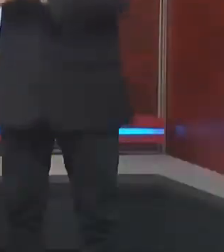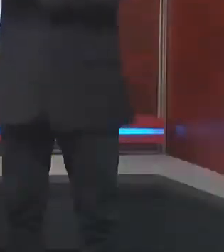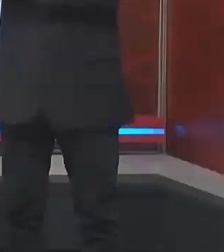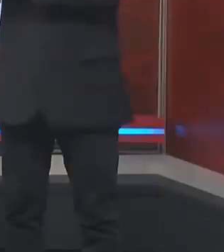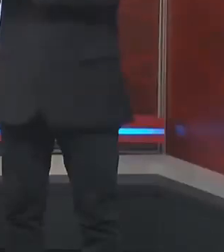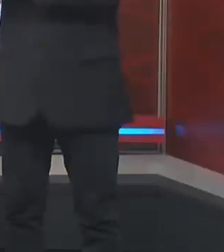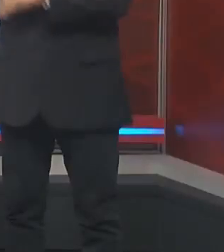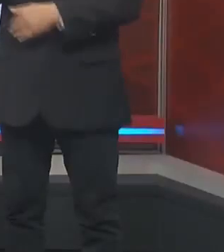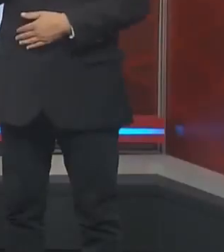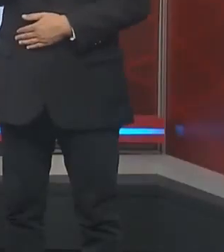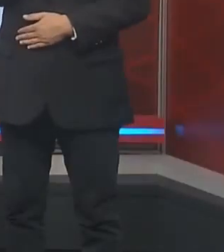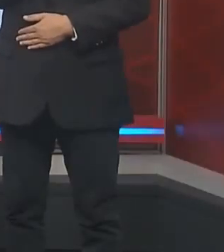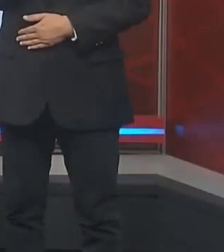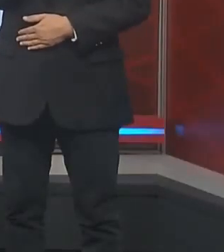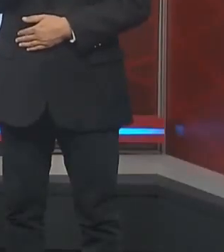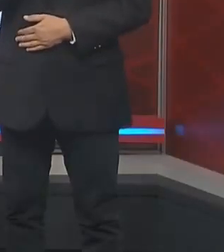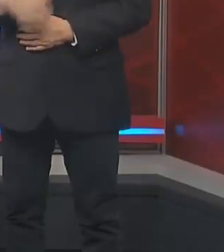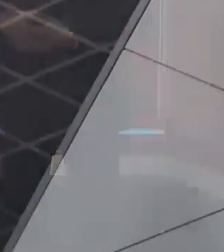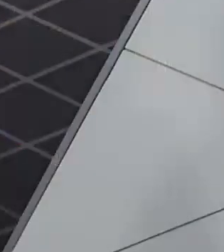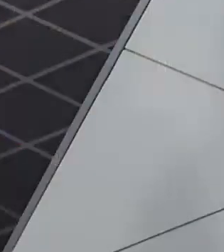Arica y Parinacota.